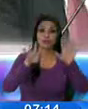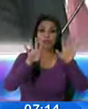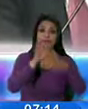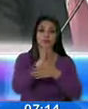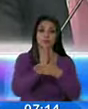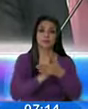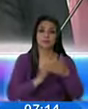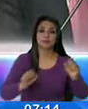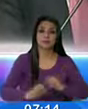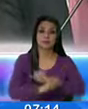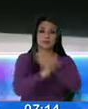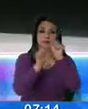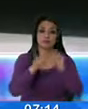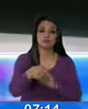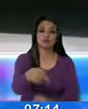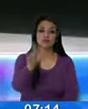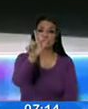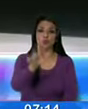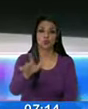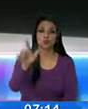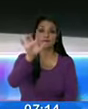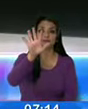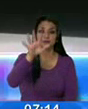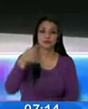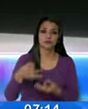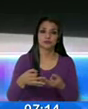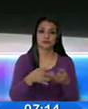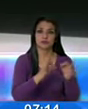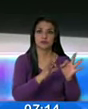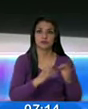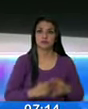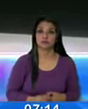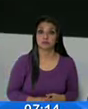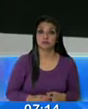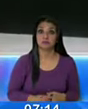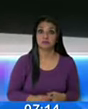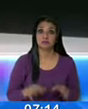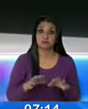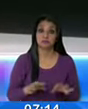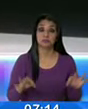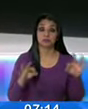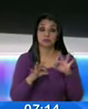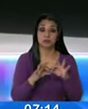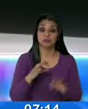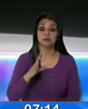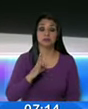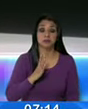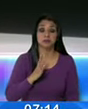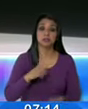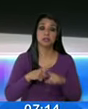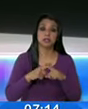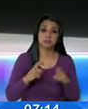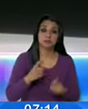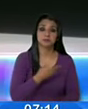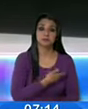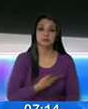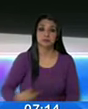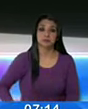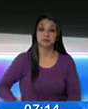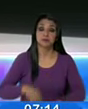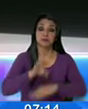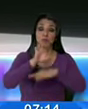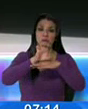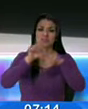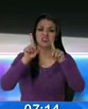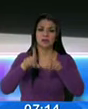del lunes 5 de febrero. Hemos considerado conveniente que el señor expresidente de la República rinda una versión